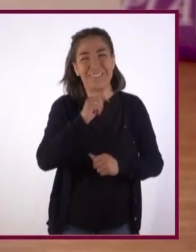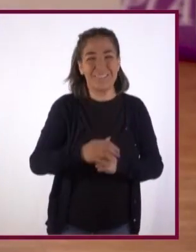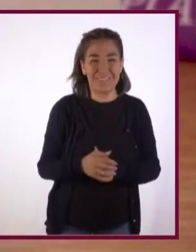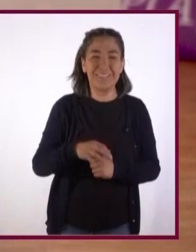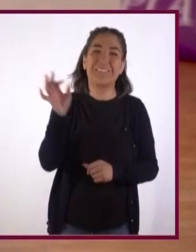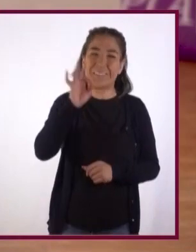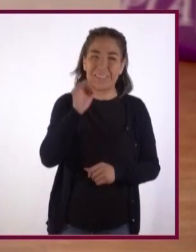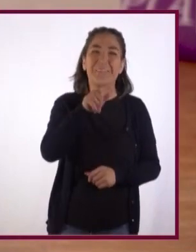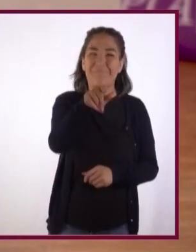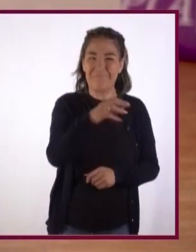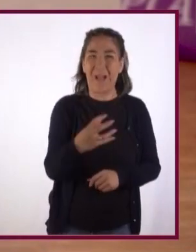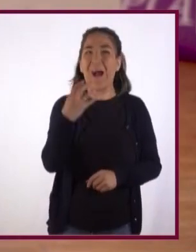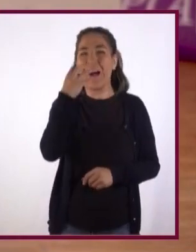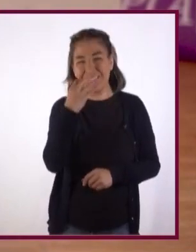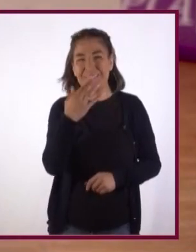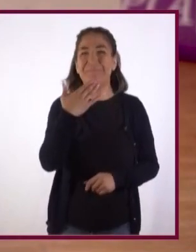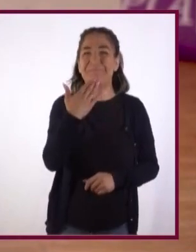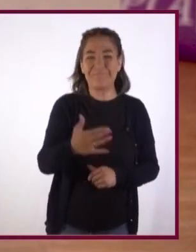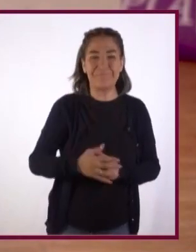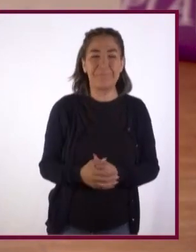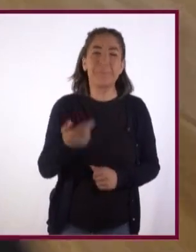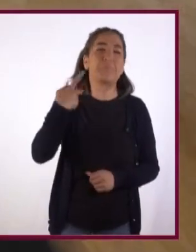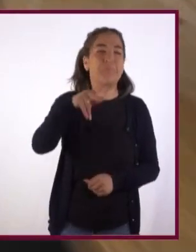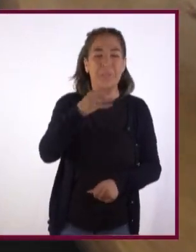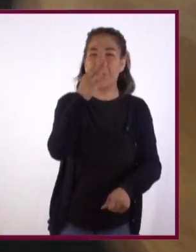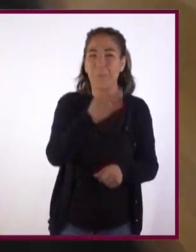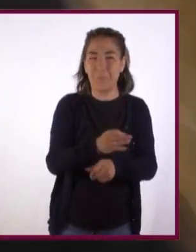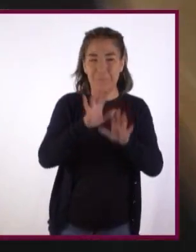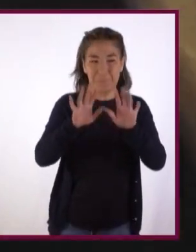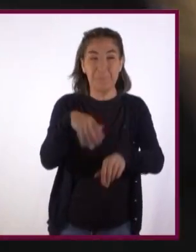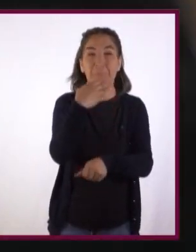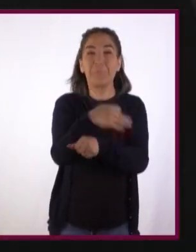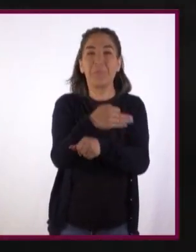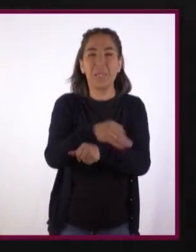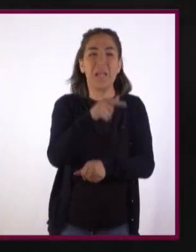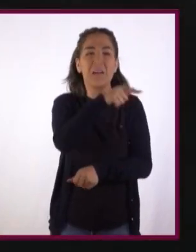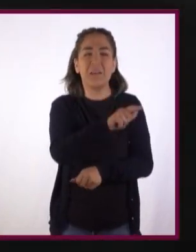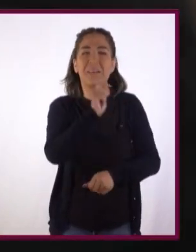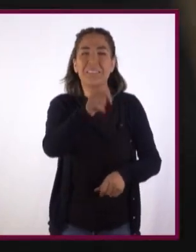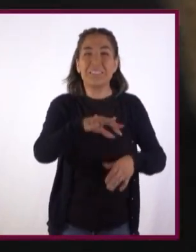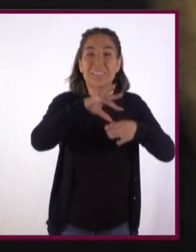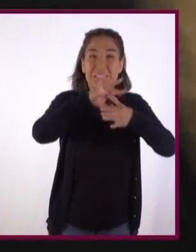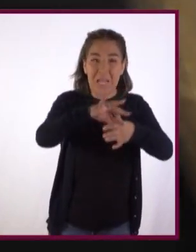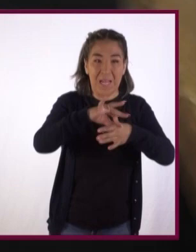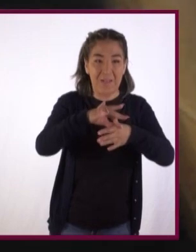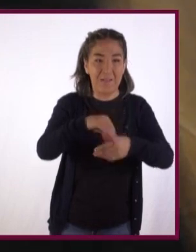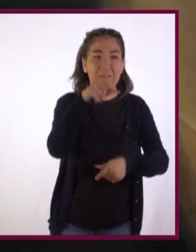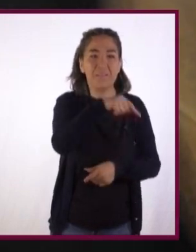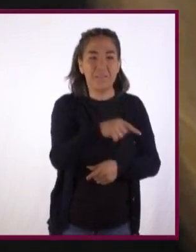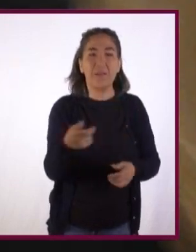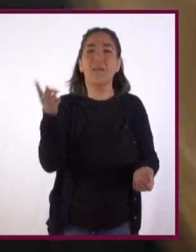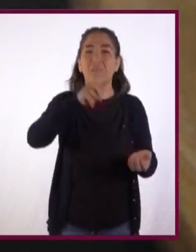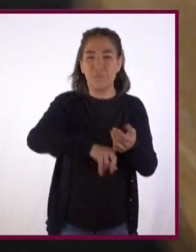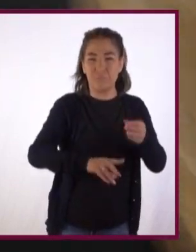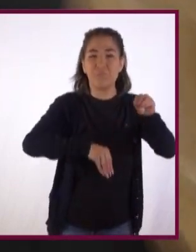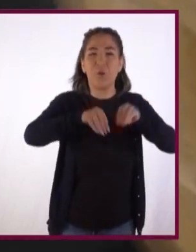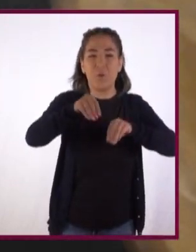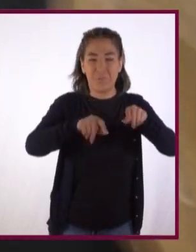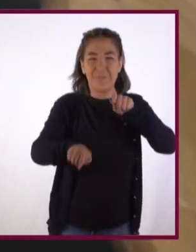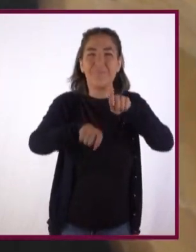Yo creo que sí le metería una buena mordida, ¿eh? Pero bueno, mientras vamos a ver un pedazo de carne que, como sabemos, es